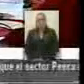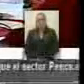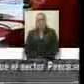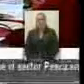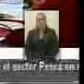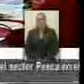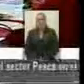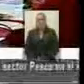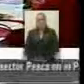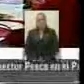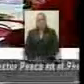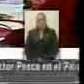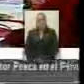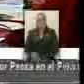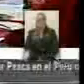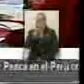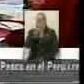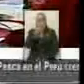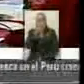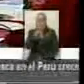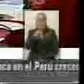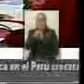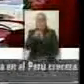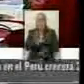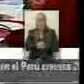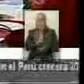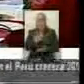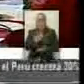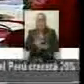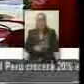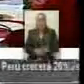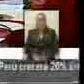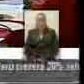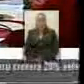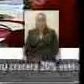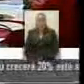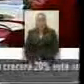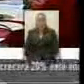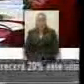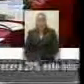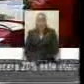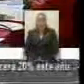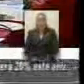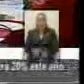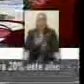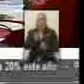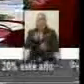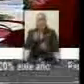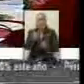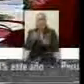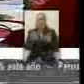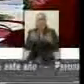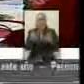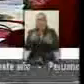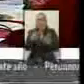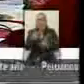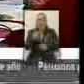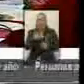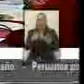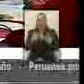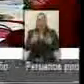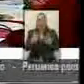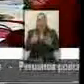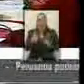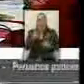empresario, que se dé cuenta de lo que está pasando acá, porque parecería que no se han dado cuenta. Veamos el 2006, presidente, un minuto. Veamos el 2006.